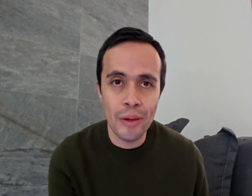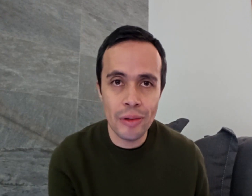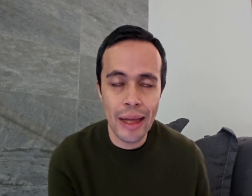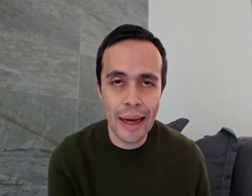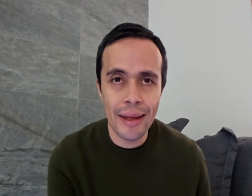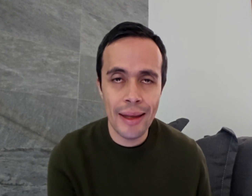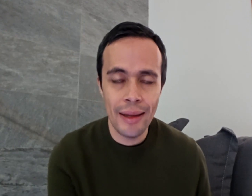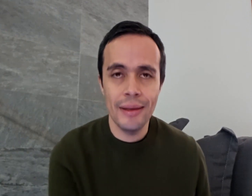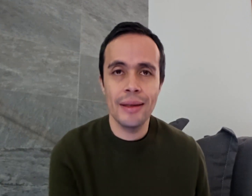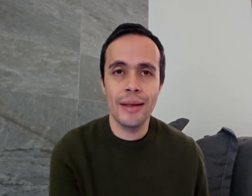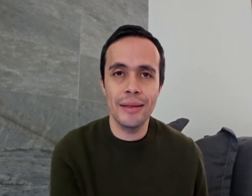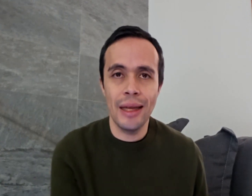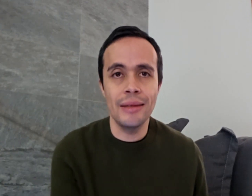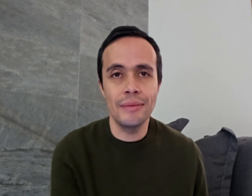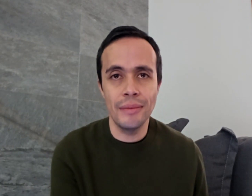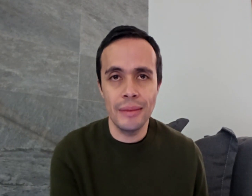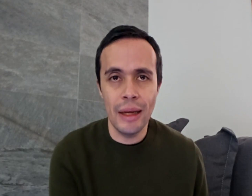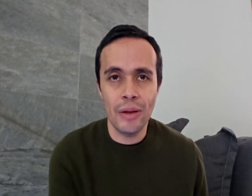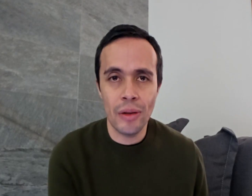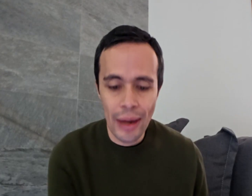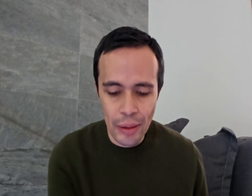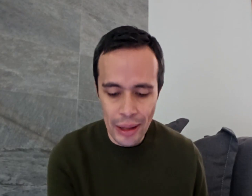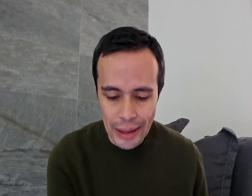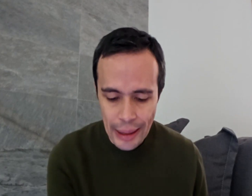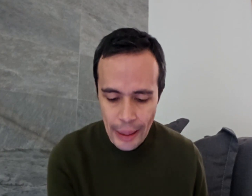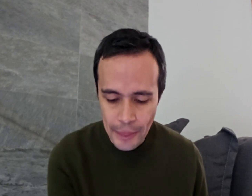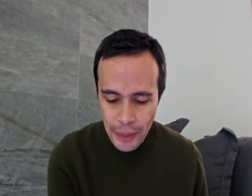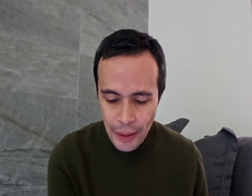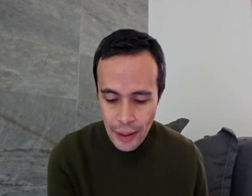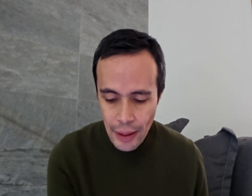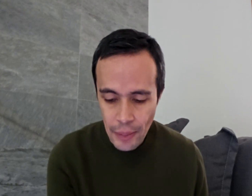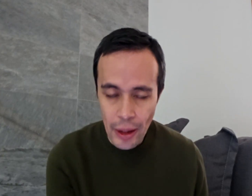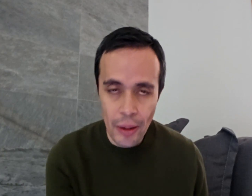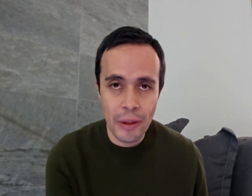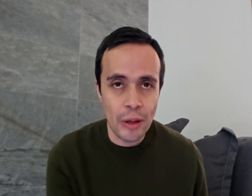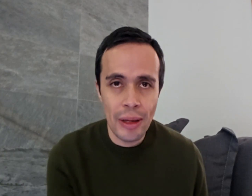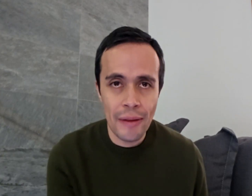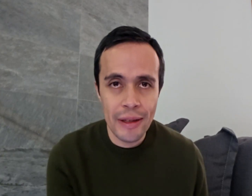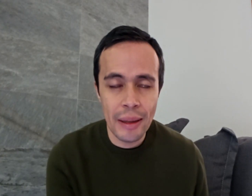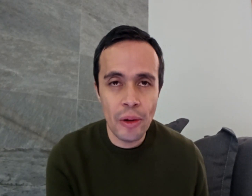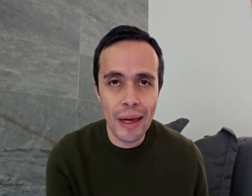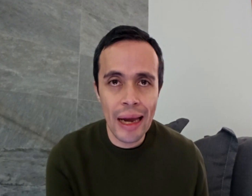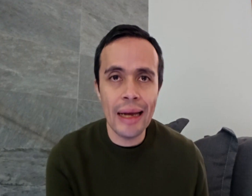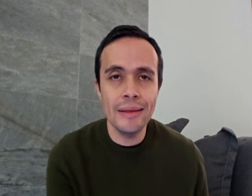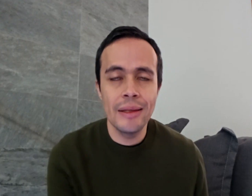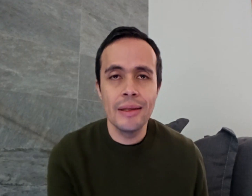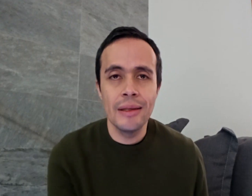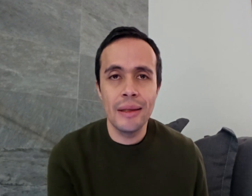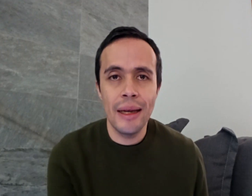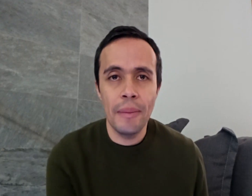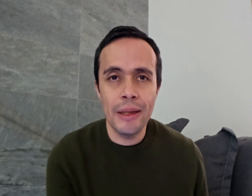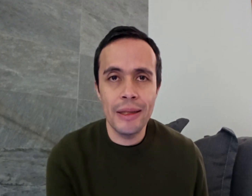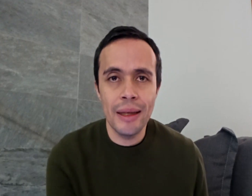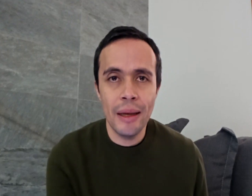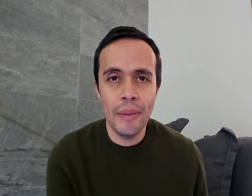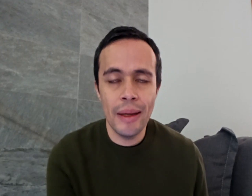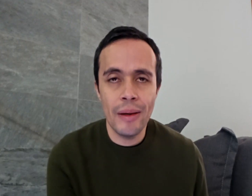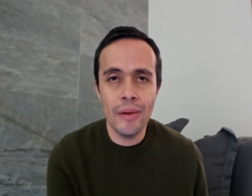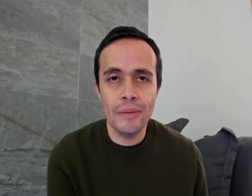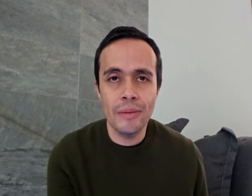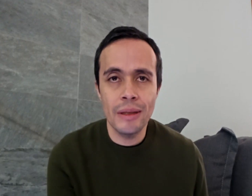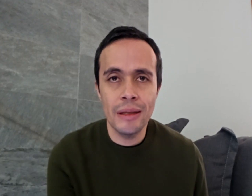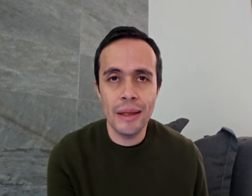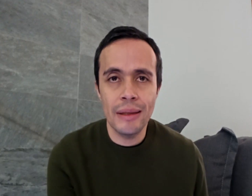recibir menos la gente que está del otro lado. Así que, bueno, pues hay una defensa muy clara de la presidenta